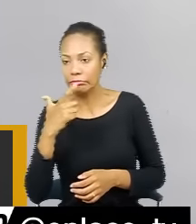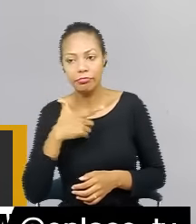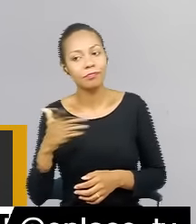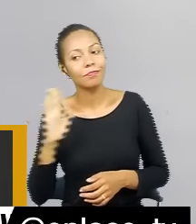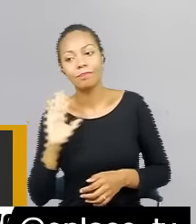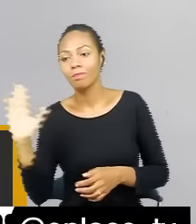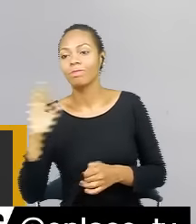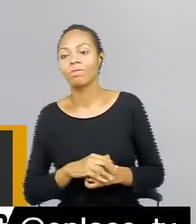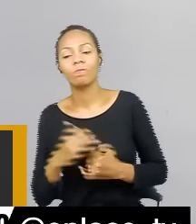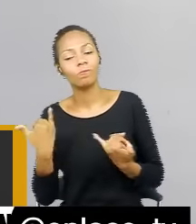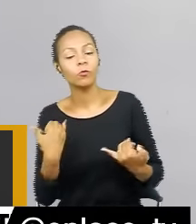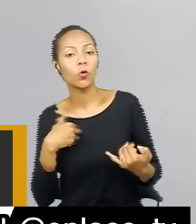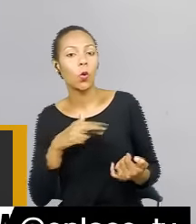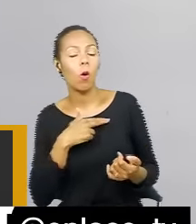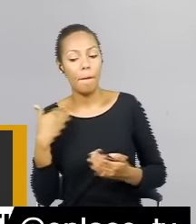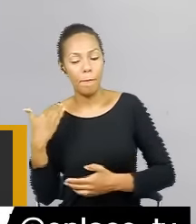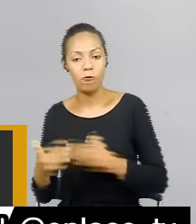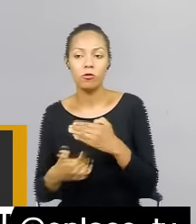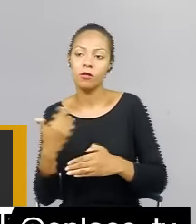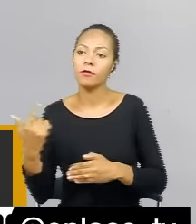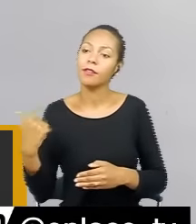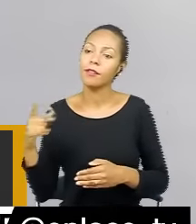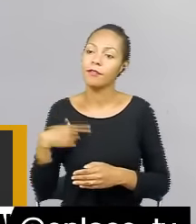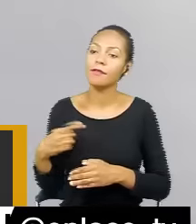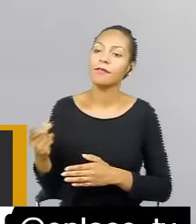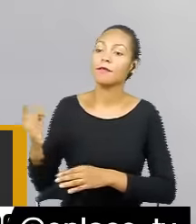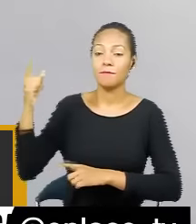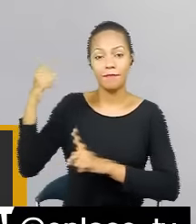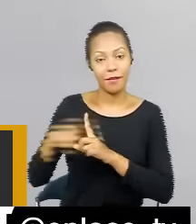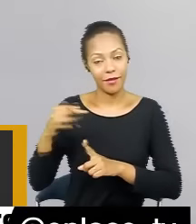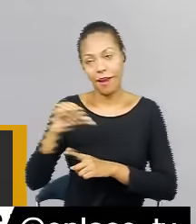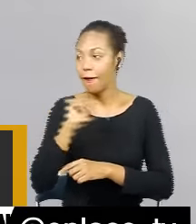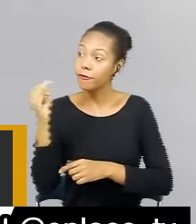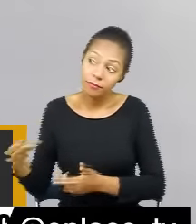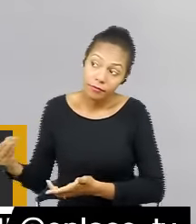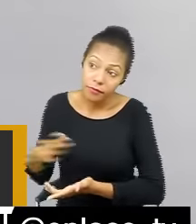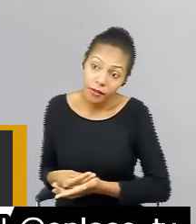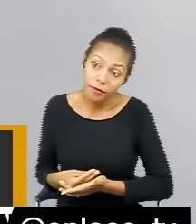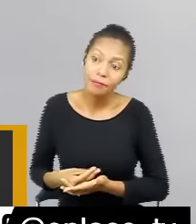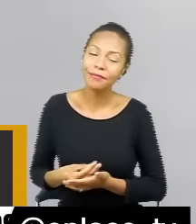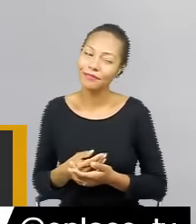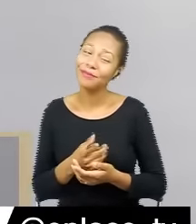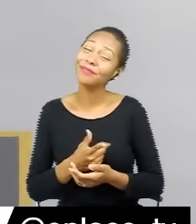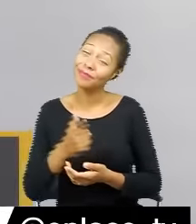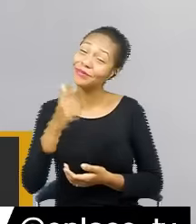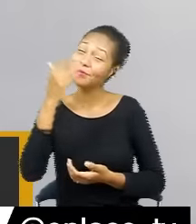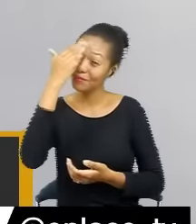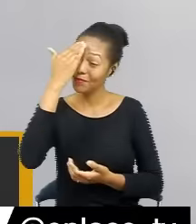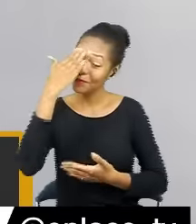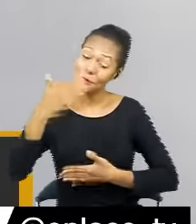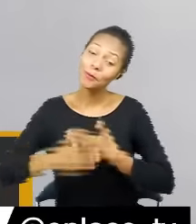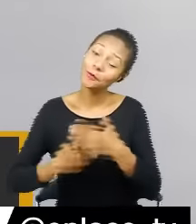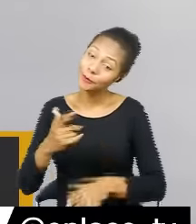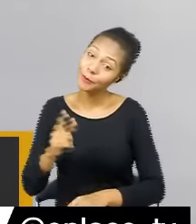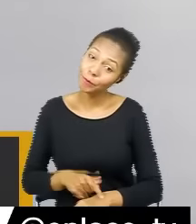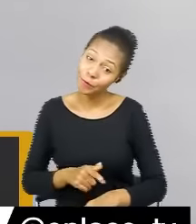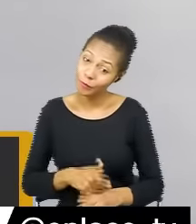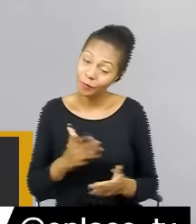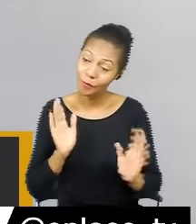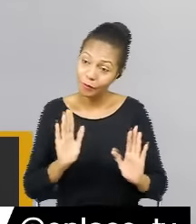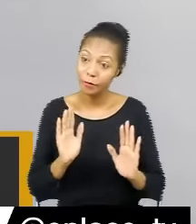proceso de cobro de nuestra factura del mes de agosto, pero eso lleva un proceso, eso lleva un tiempo y a su vez ellos han sido